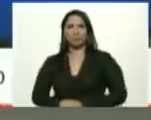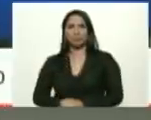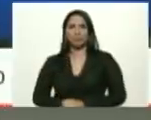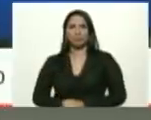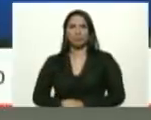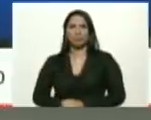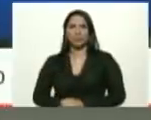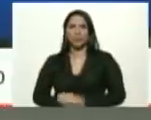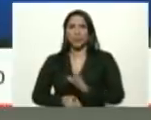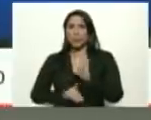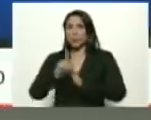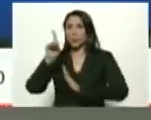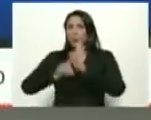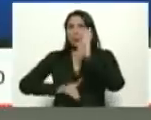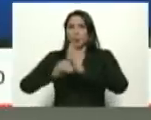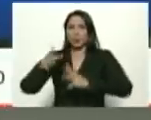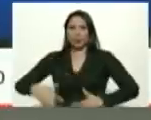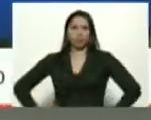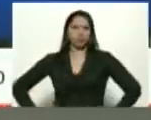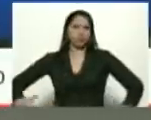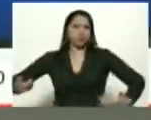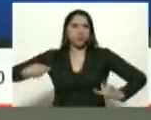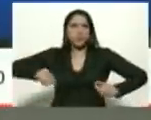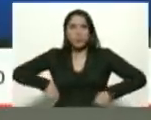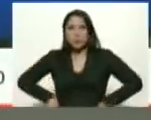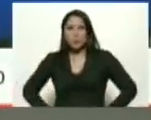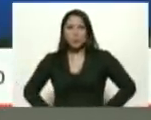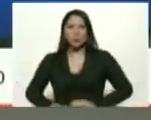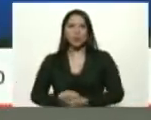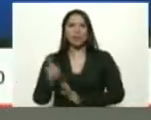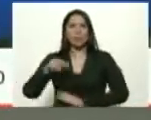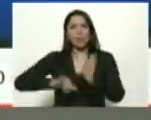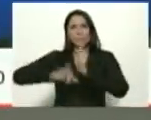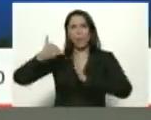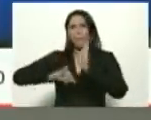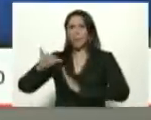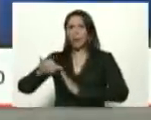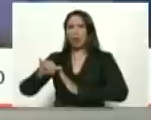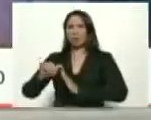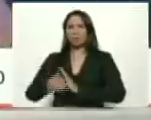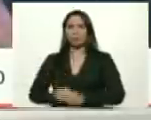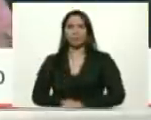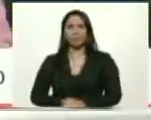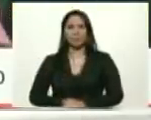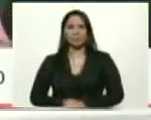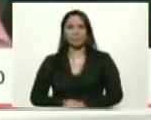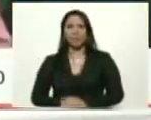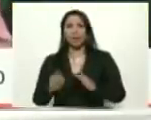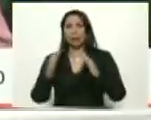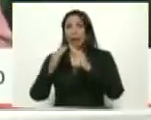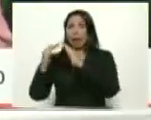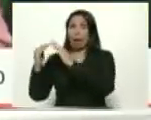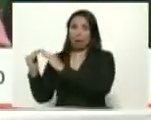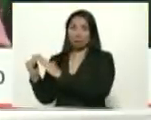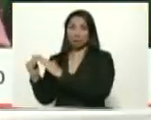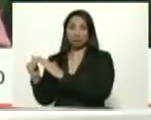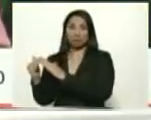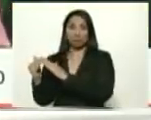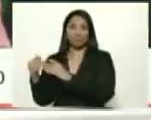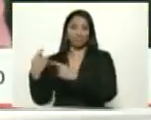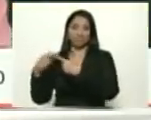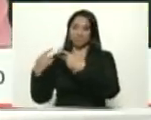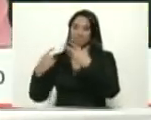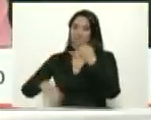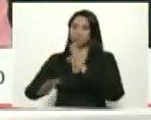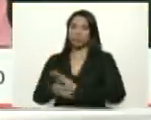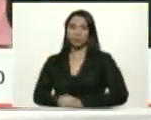creciendo exponencialmente sus riquezas, la especulación inmobiliaria, etcétera, etcétera, etcétera,